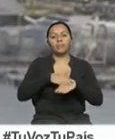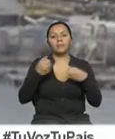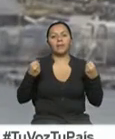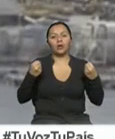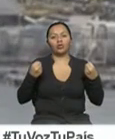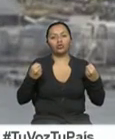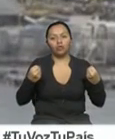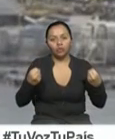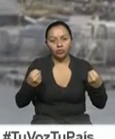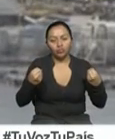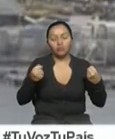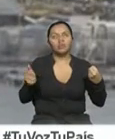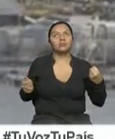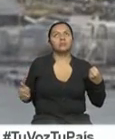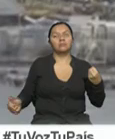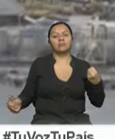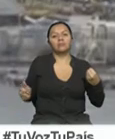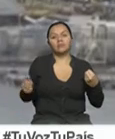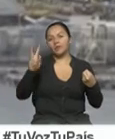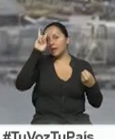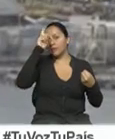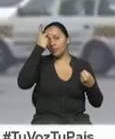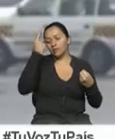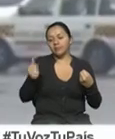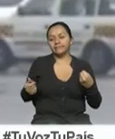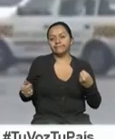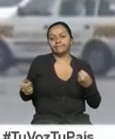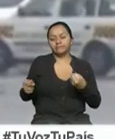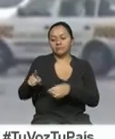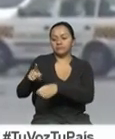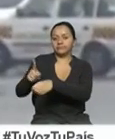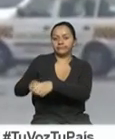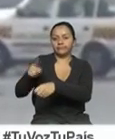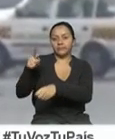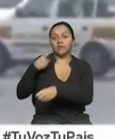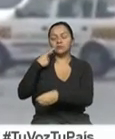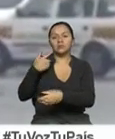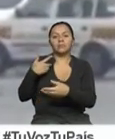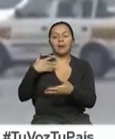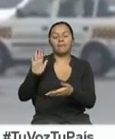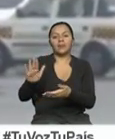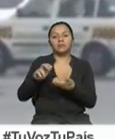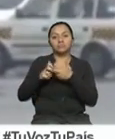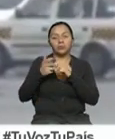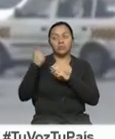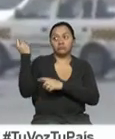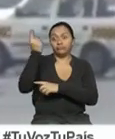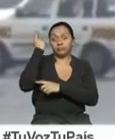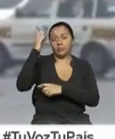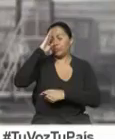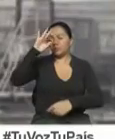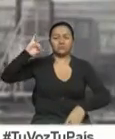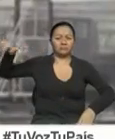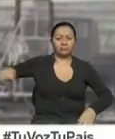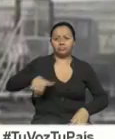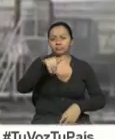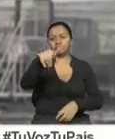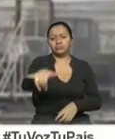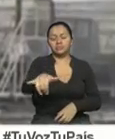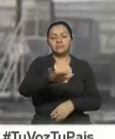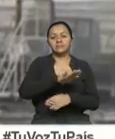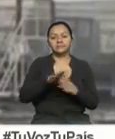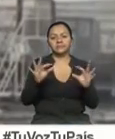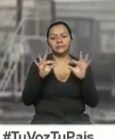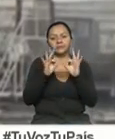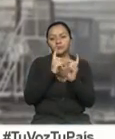botón que indicaba que la aeronave procedente de Arabia Saudí se encontraba bajo amenaza. Poco después, la aerolínea confirmaba en las redes